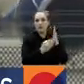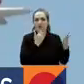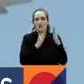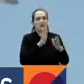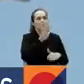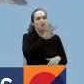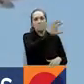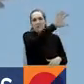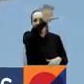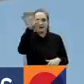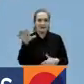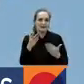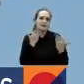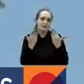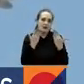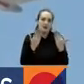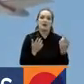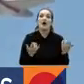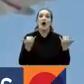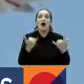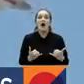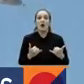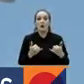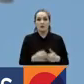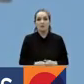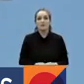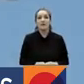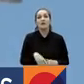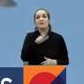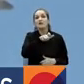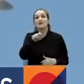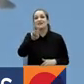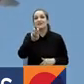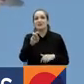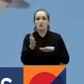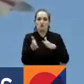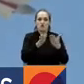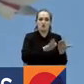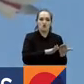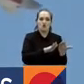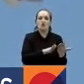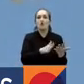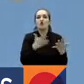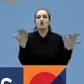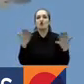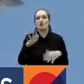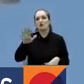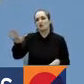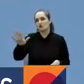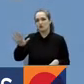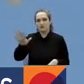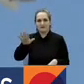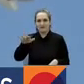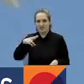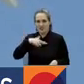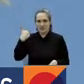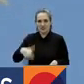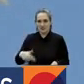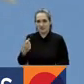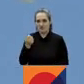de llegada. Entre tanto, 7 nuevas muertes por COVID fueron confirmadas en Shanghái en las últimas 24